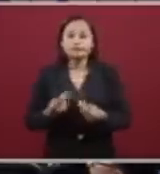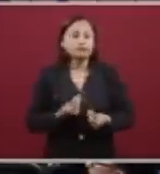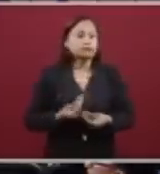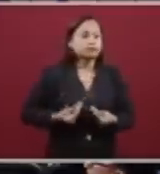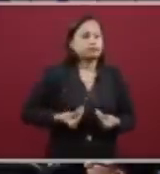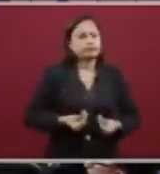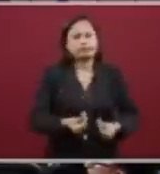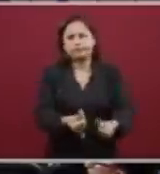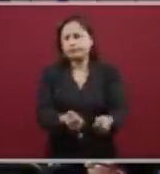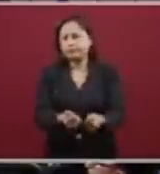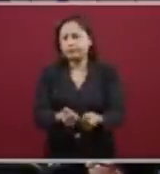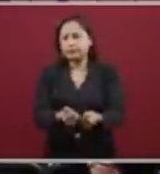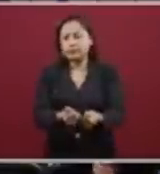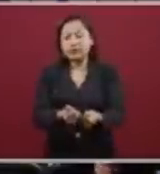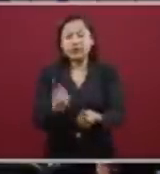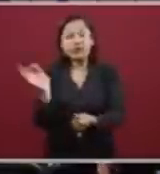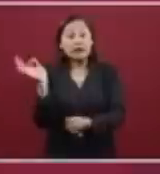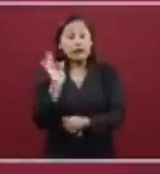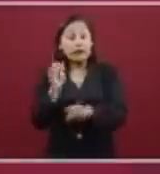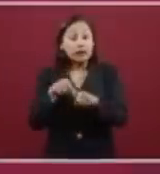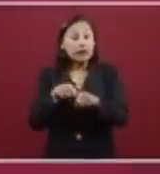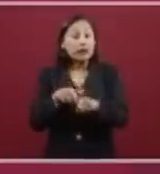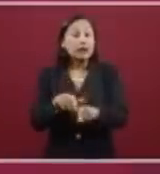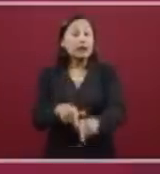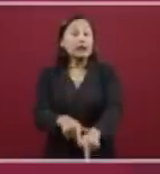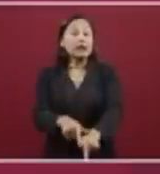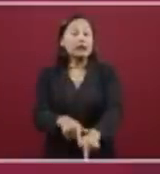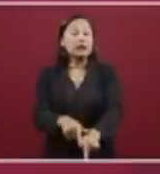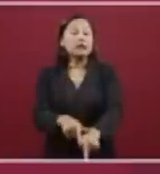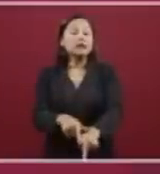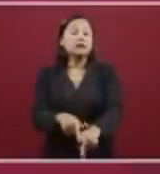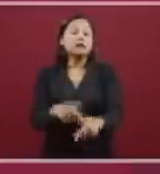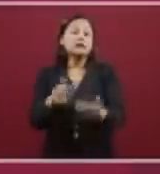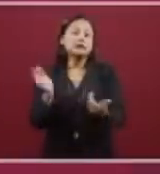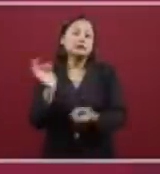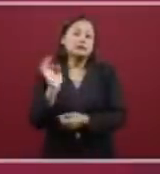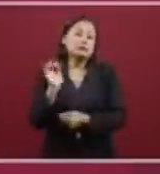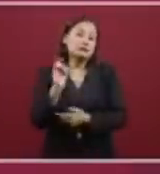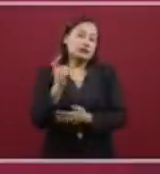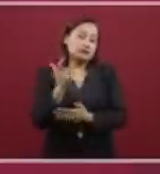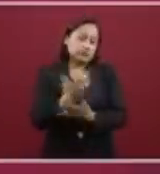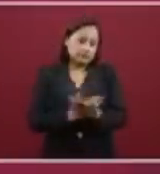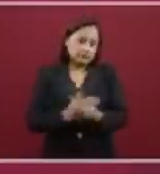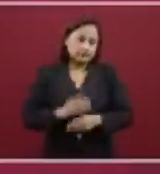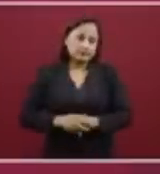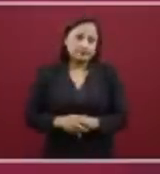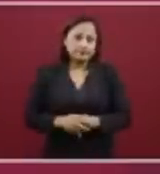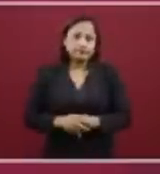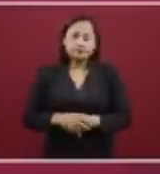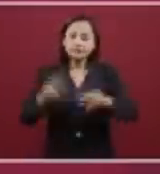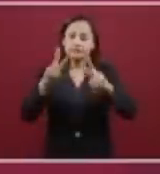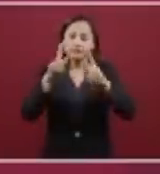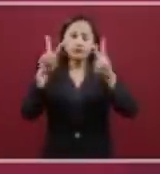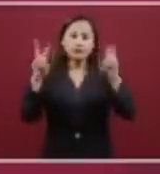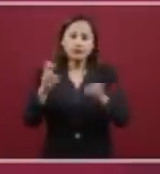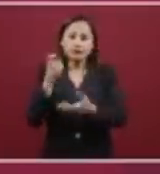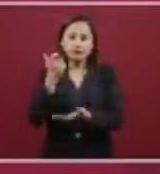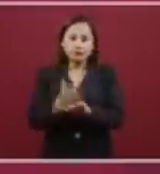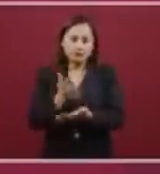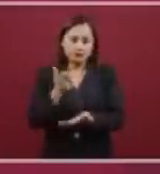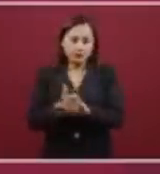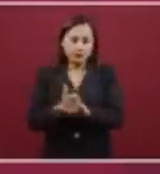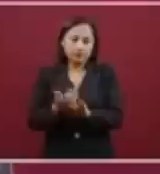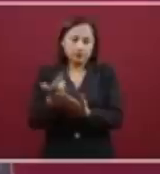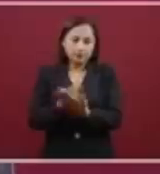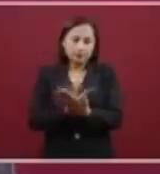hubiese sido menor aspectos económicos y financieros en el esquema original